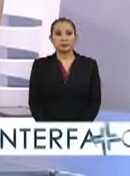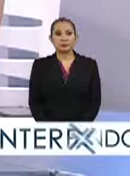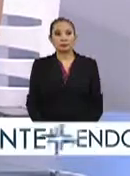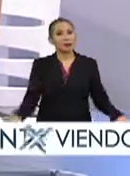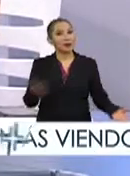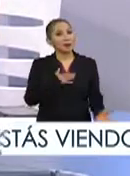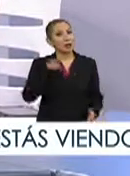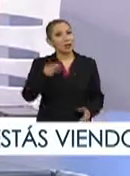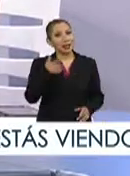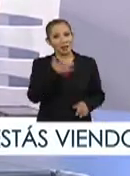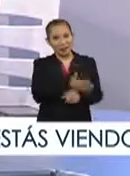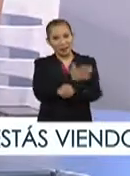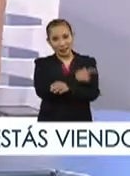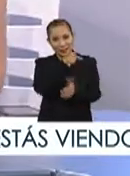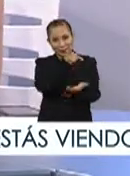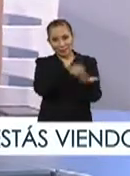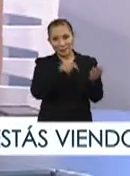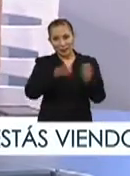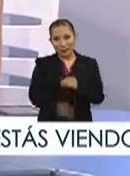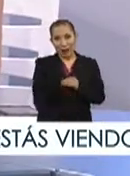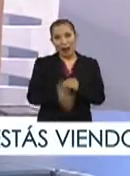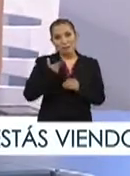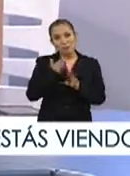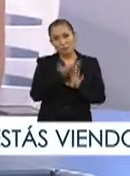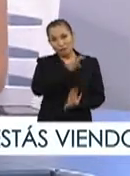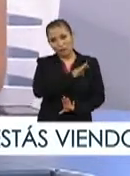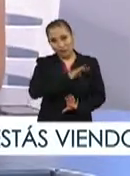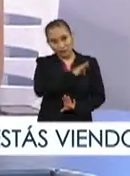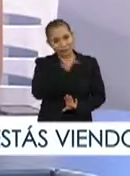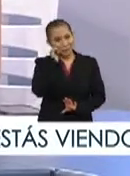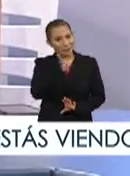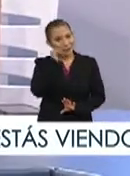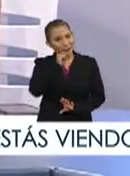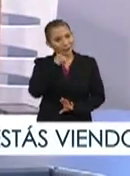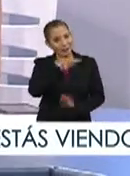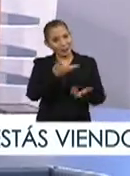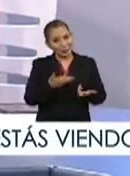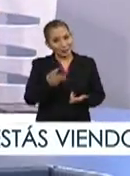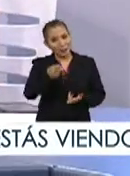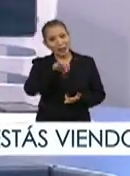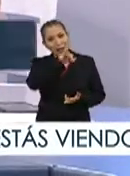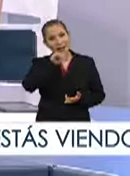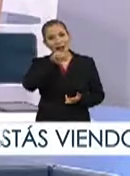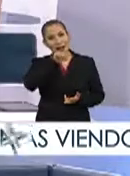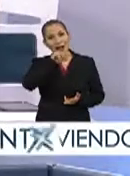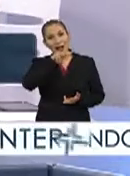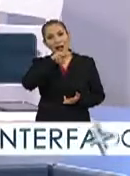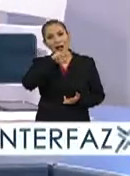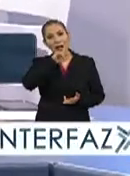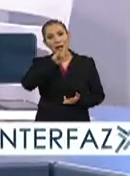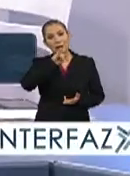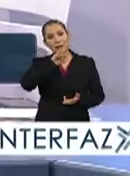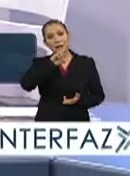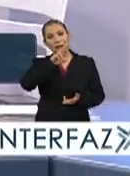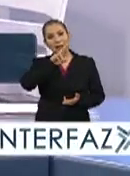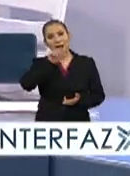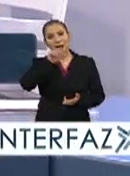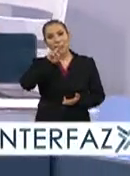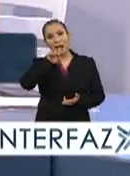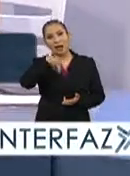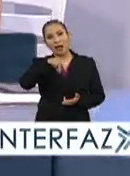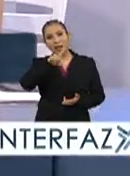Y bueno, ya se encuentra con nosotros en el estudio. Estamos muy felices, como siempre, de recibirlo. Javier Aranda, quien como siempre viene